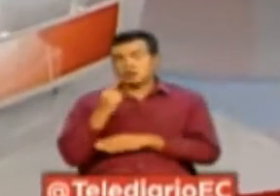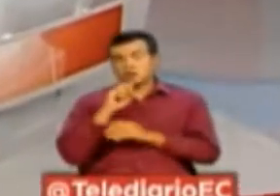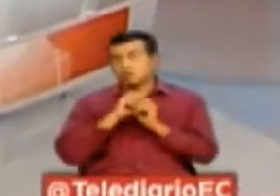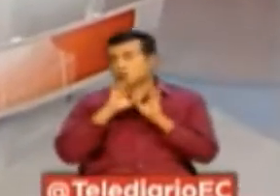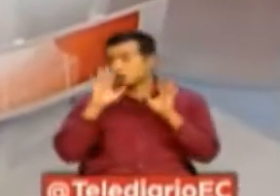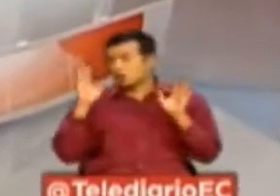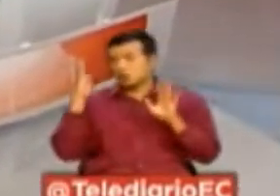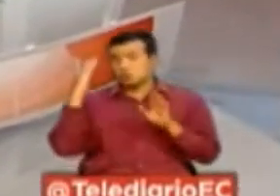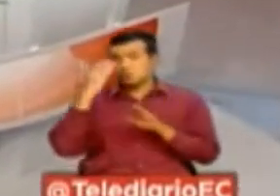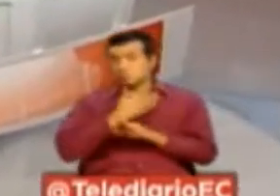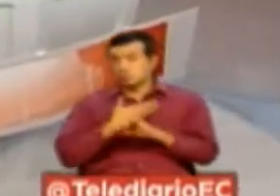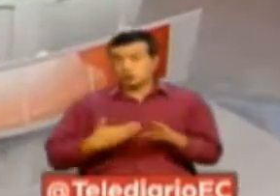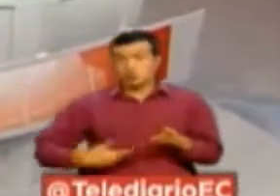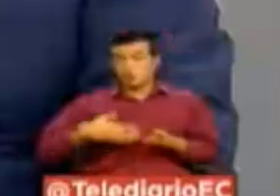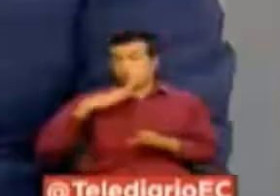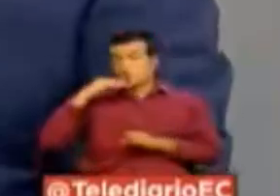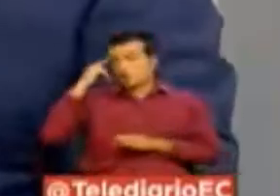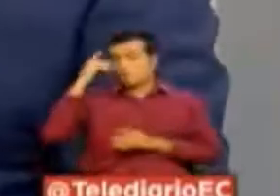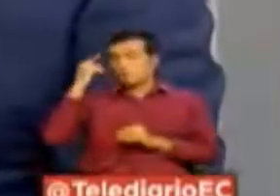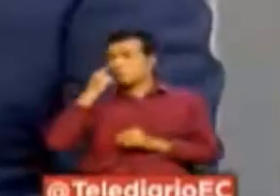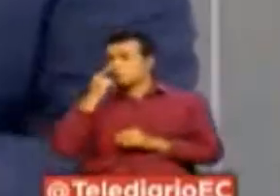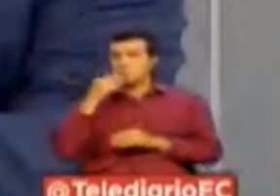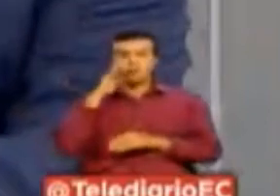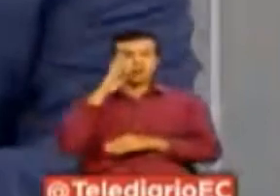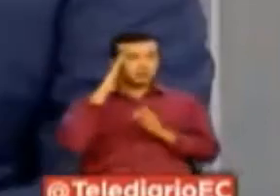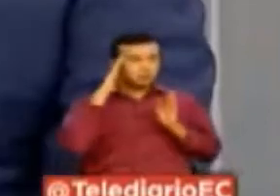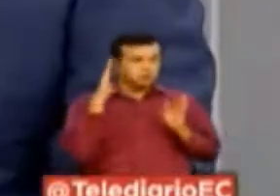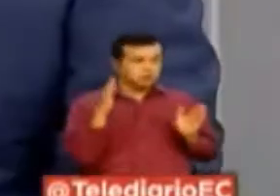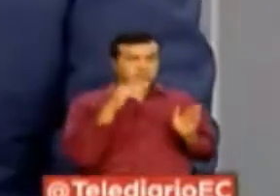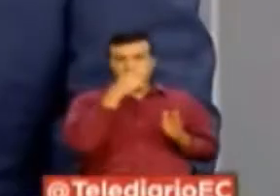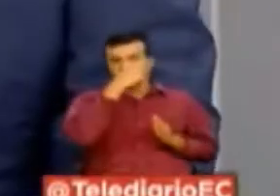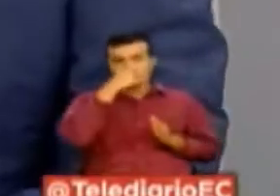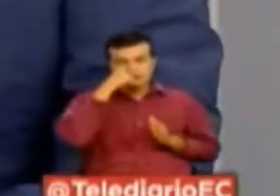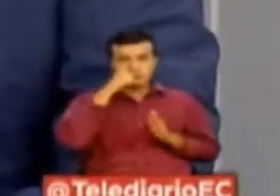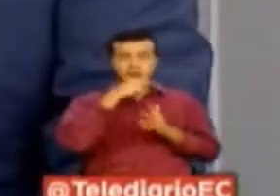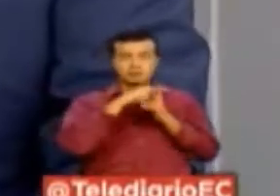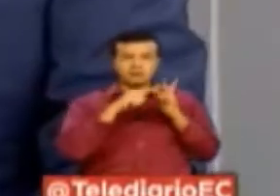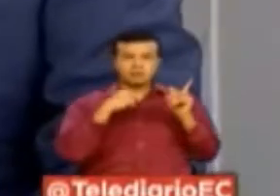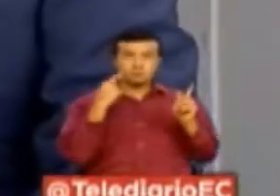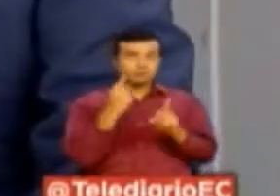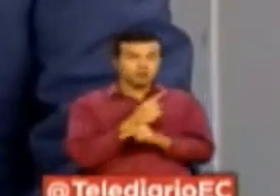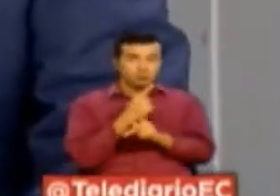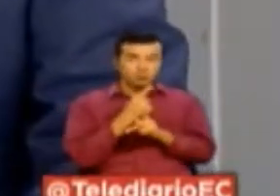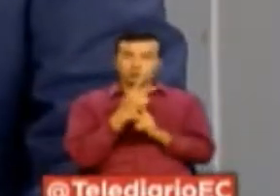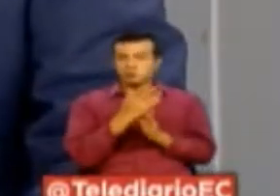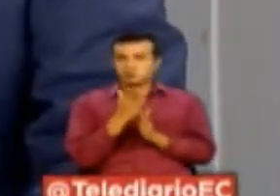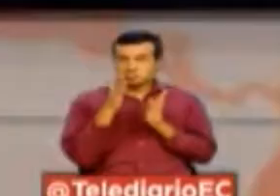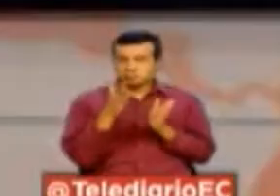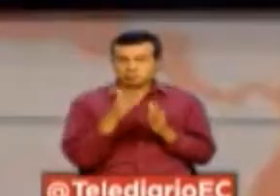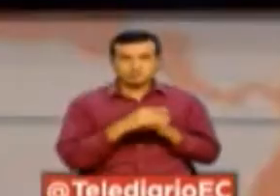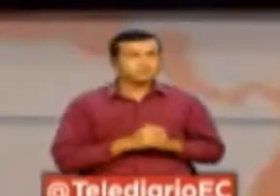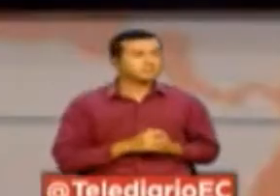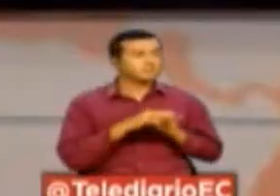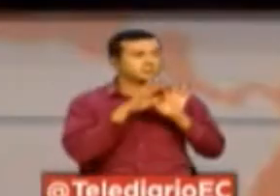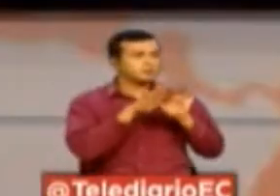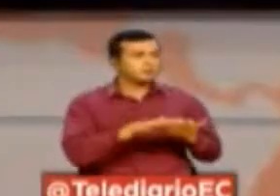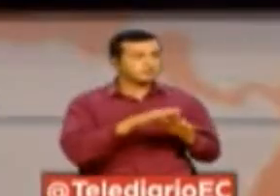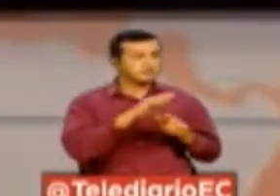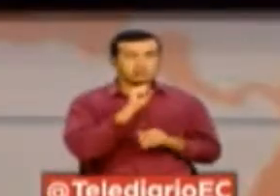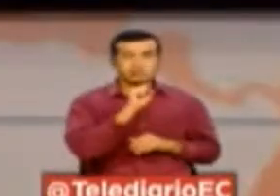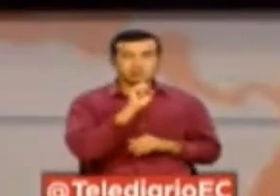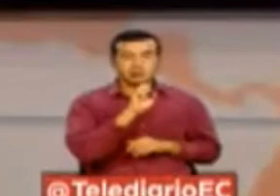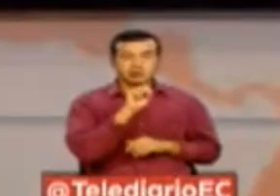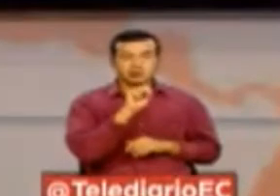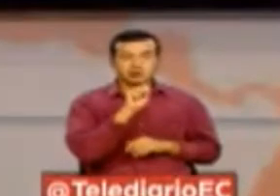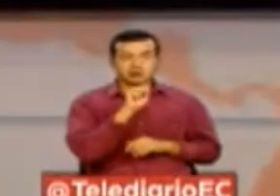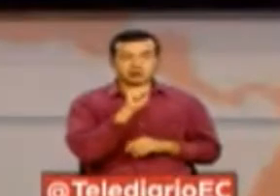generalizada en el gobierno anterior y enfocarse en amenazas como la narco violencia y el crimen organizado pues la secretaria inteligencia tiene